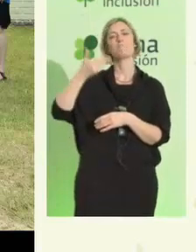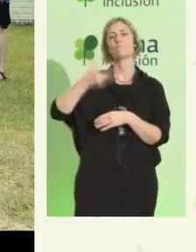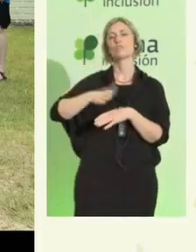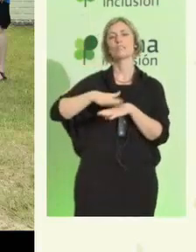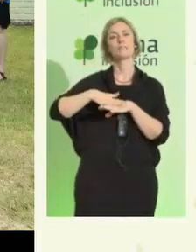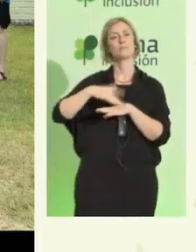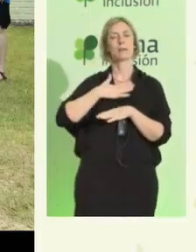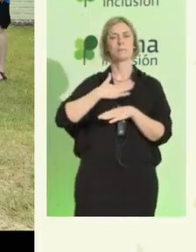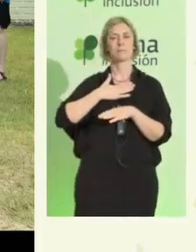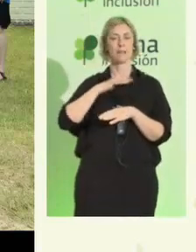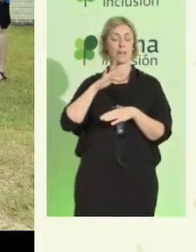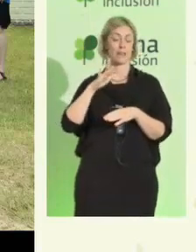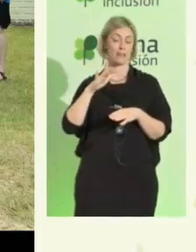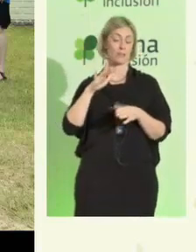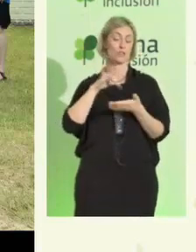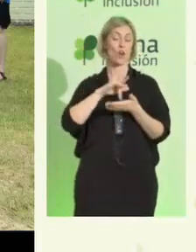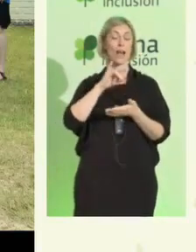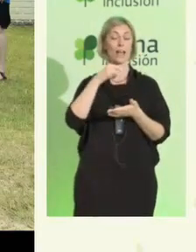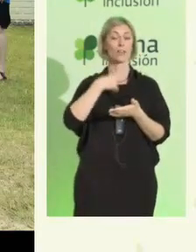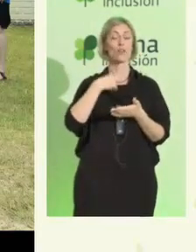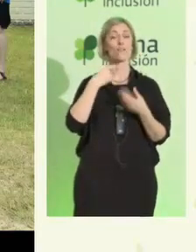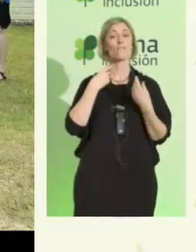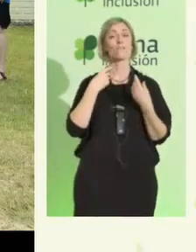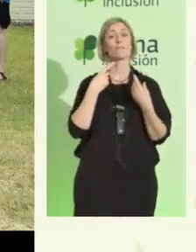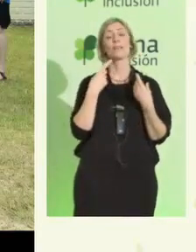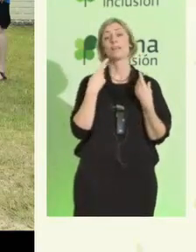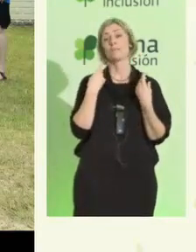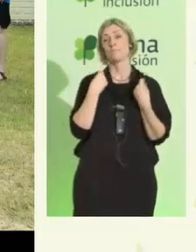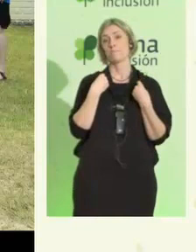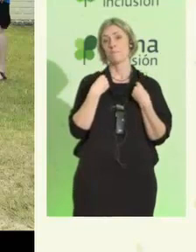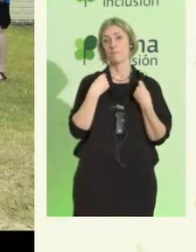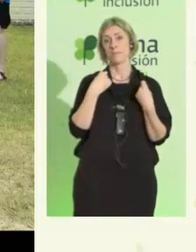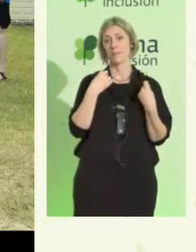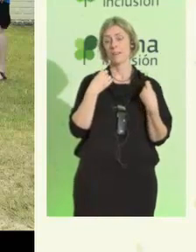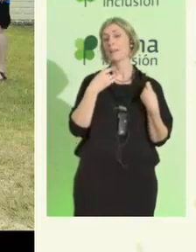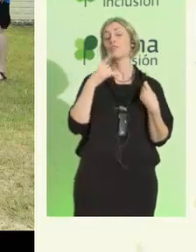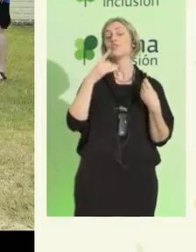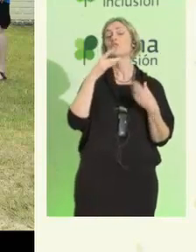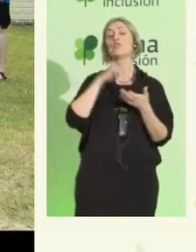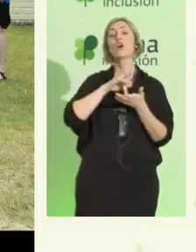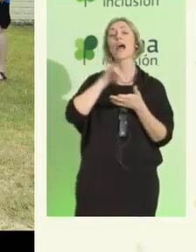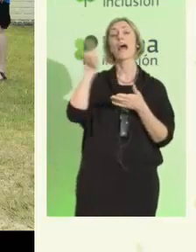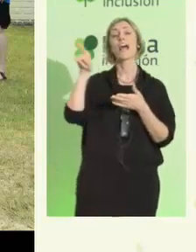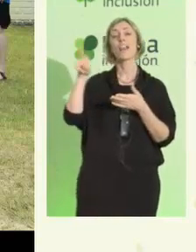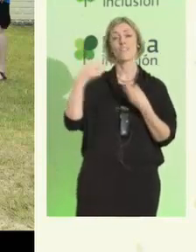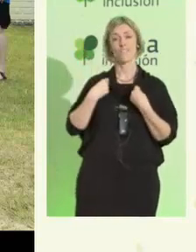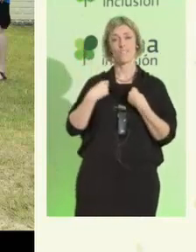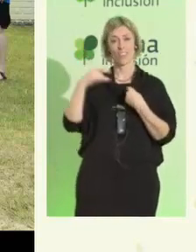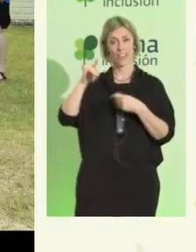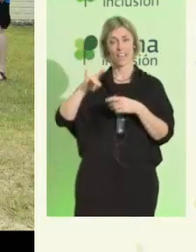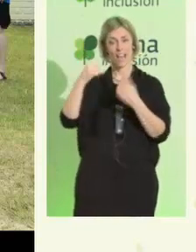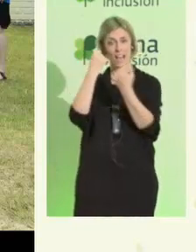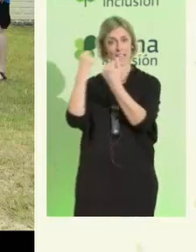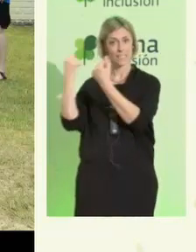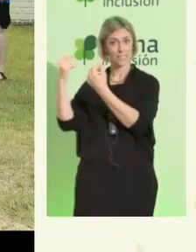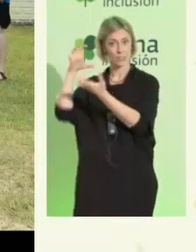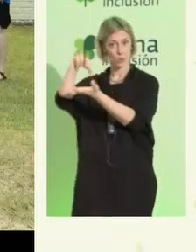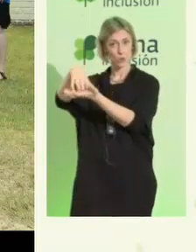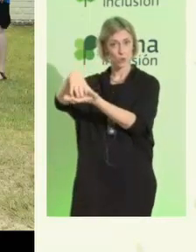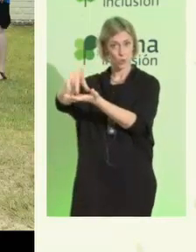institución y no tenía nada, pero me trajo una tarjeta